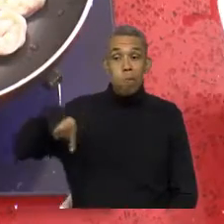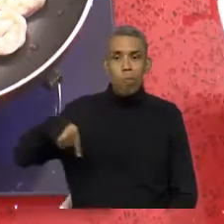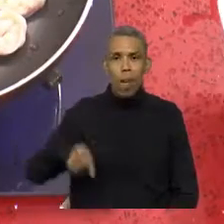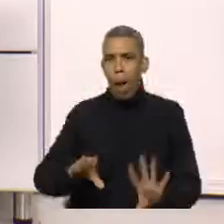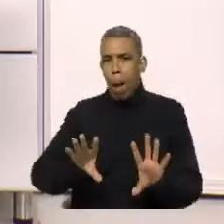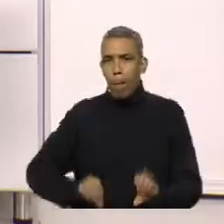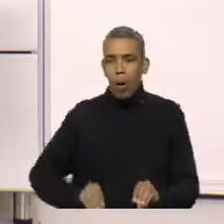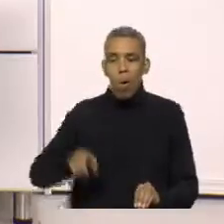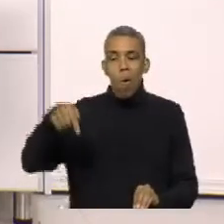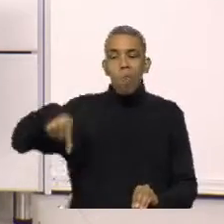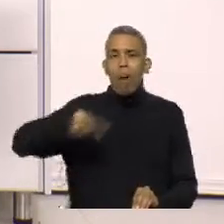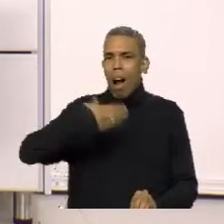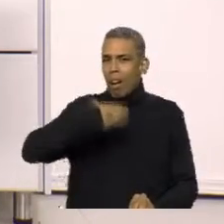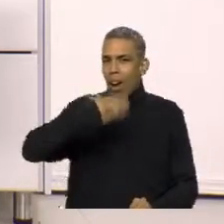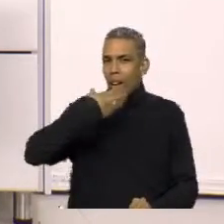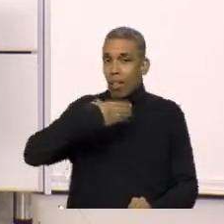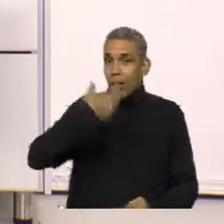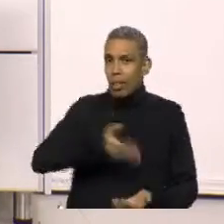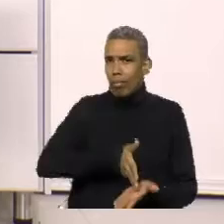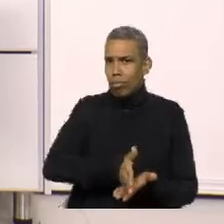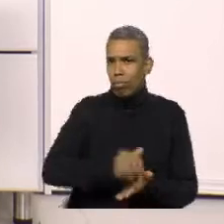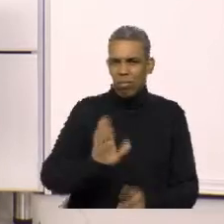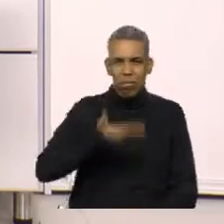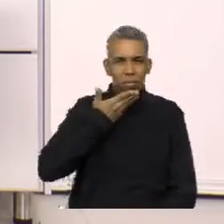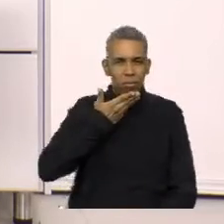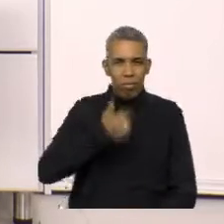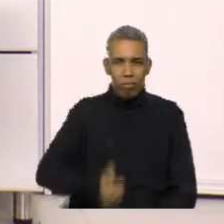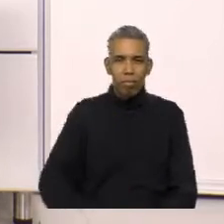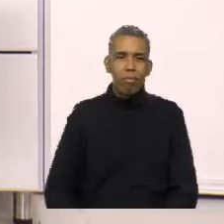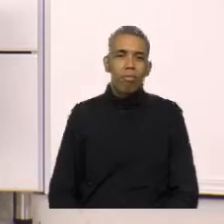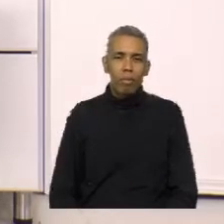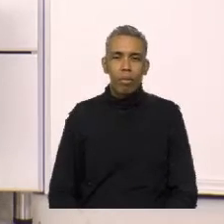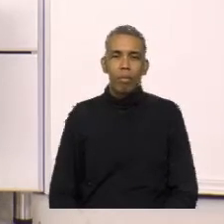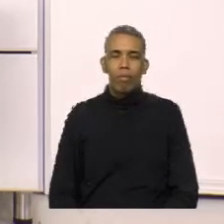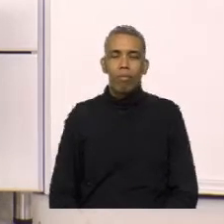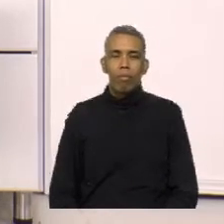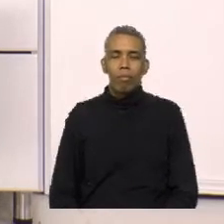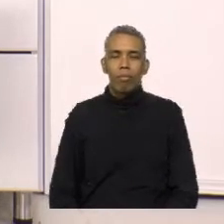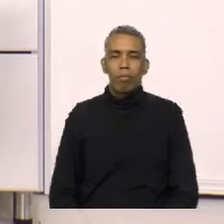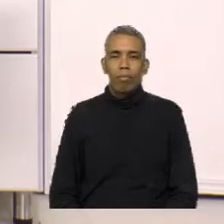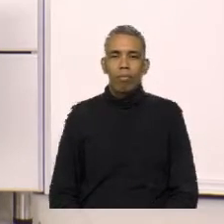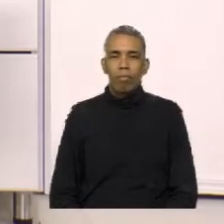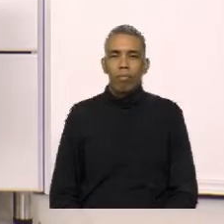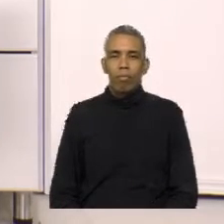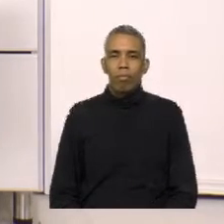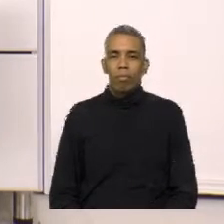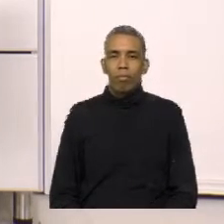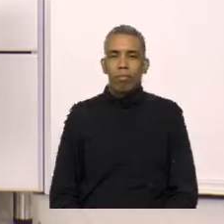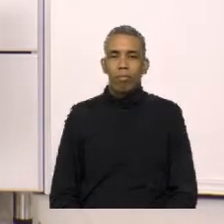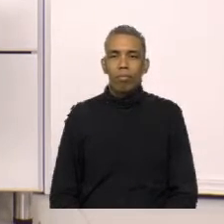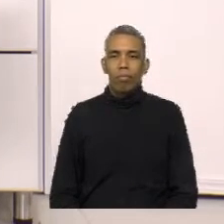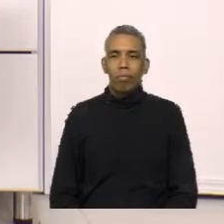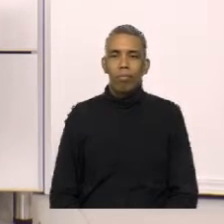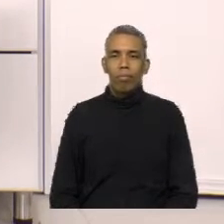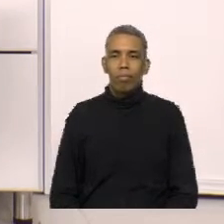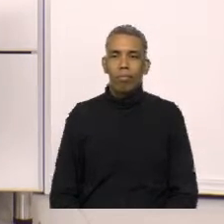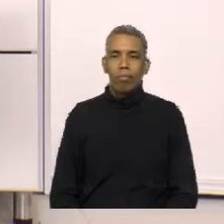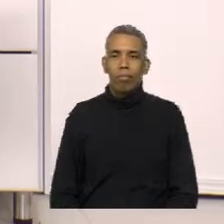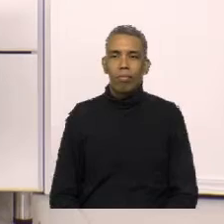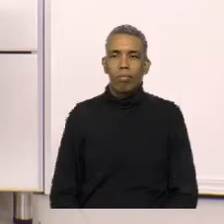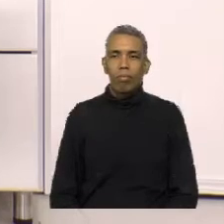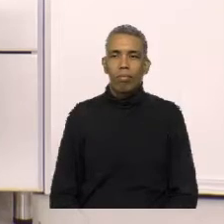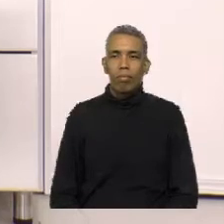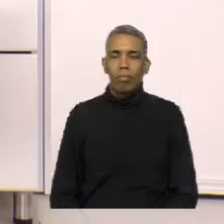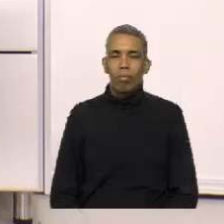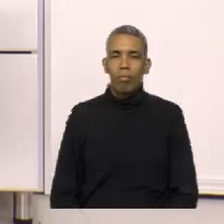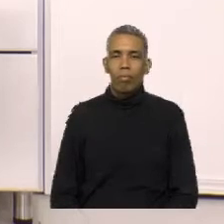terminan de... Y como pueden verlo, ya prácticamente están, vean, crocantes. ¿Qué es la